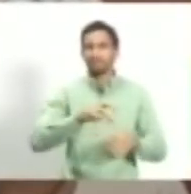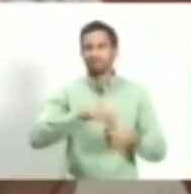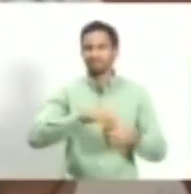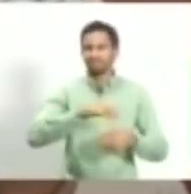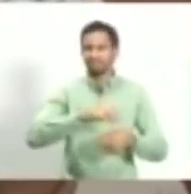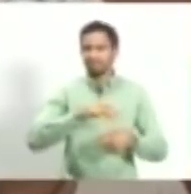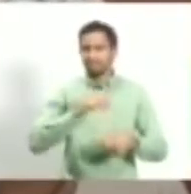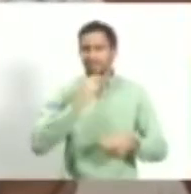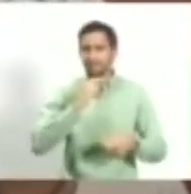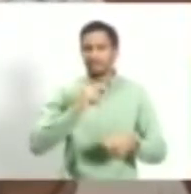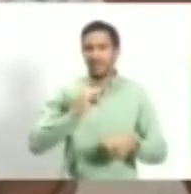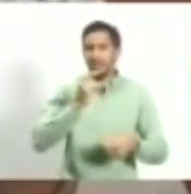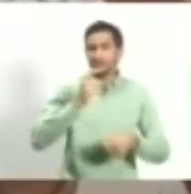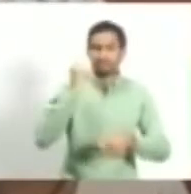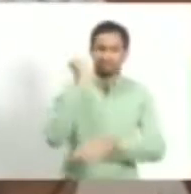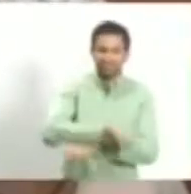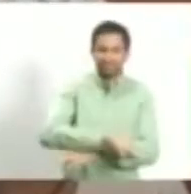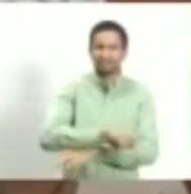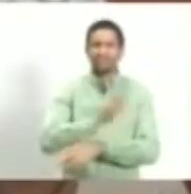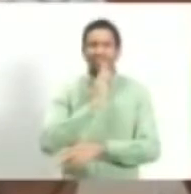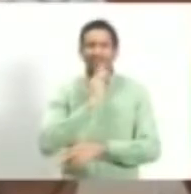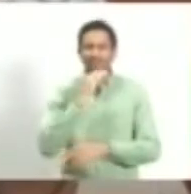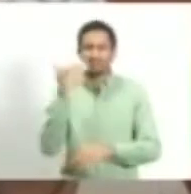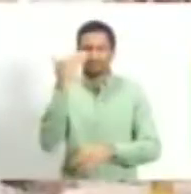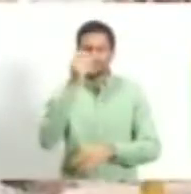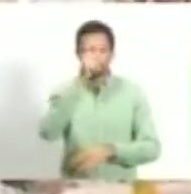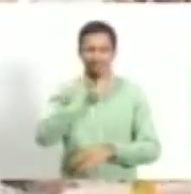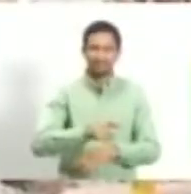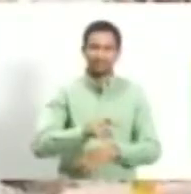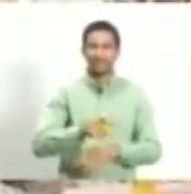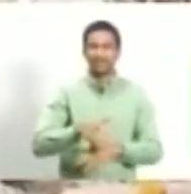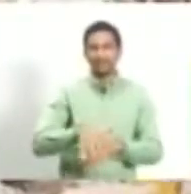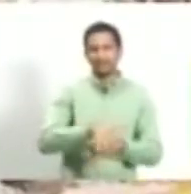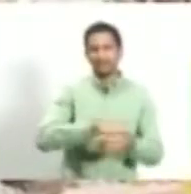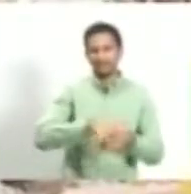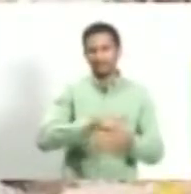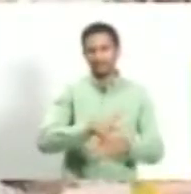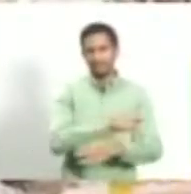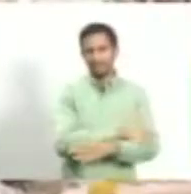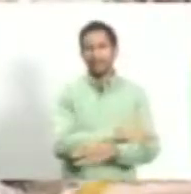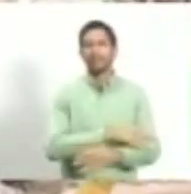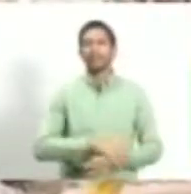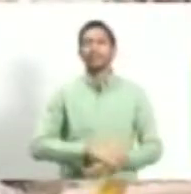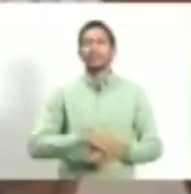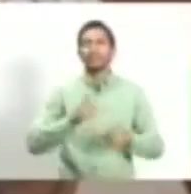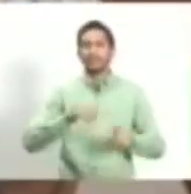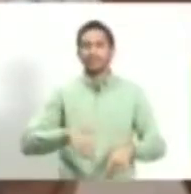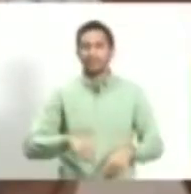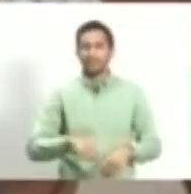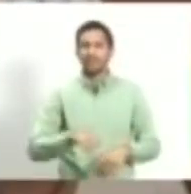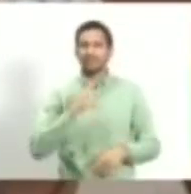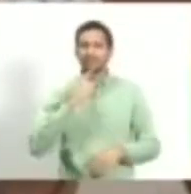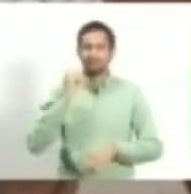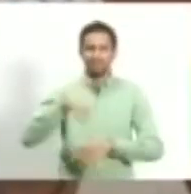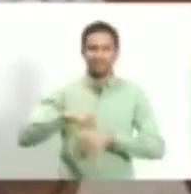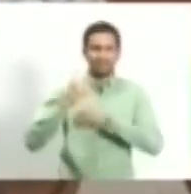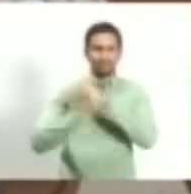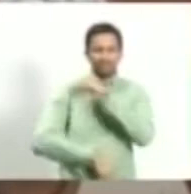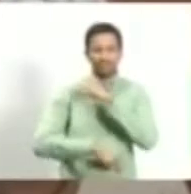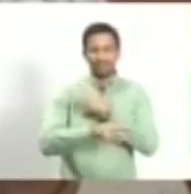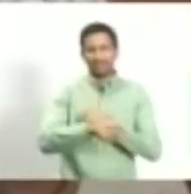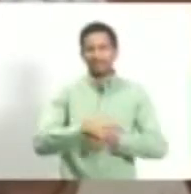tiene que caer en cabeza de quienes son los sospechosos de lo que sucedió acá, pero vendrán también las medidas de carácter disciplinario y